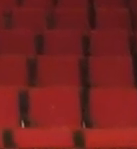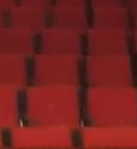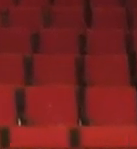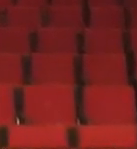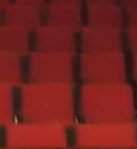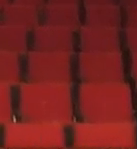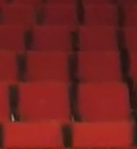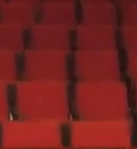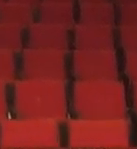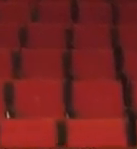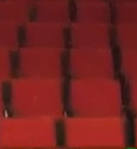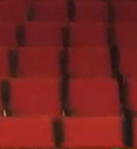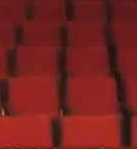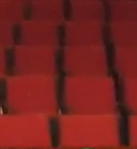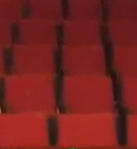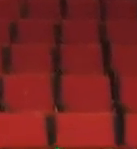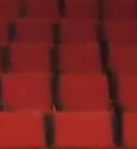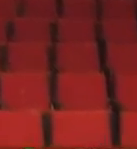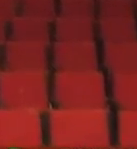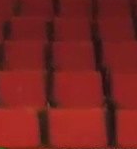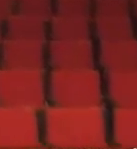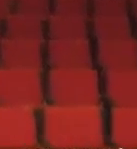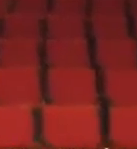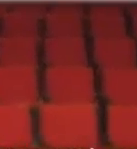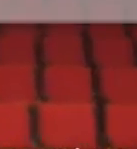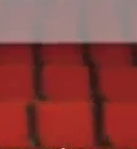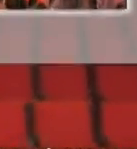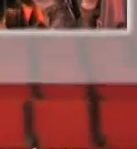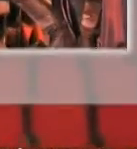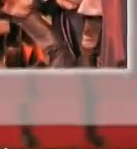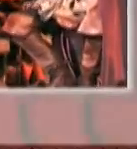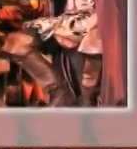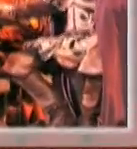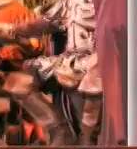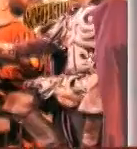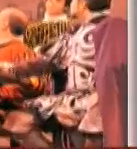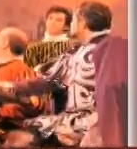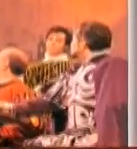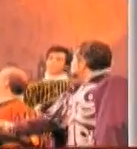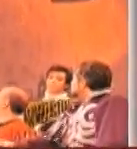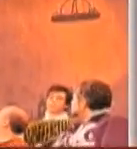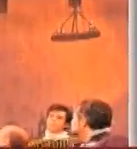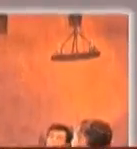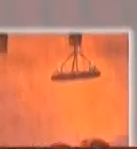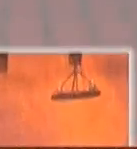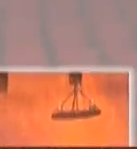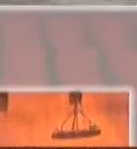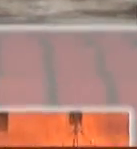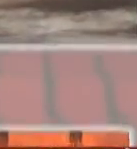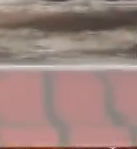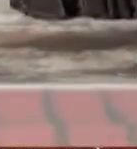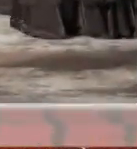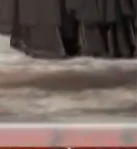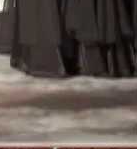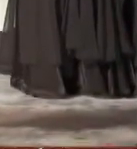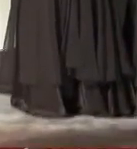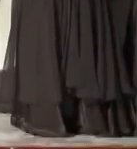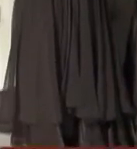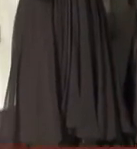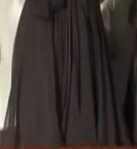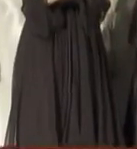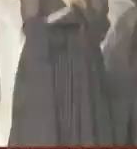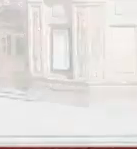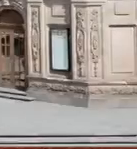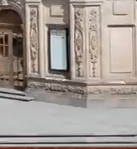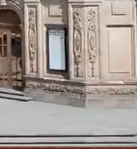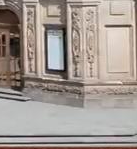para 1,450 asistentes, donde se presentan obras de teatro, ópera, música, danza,